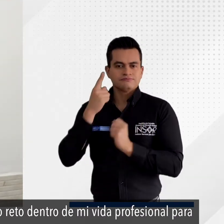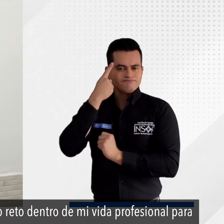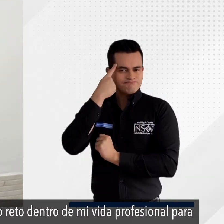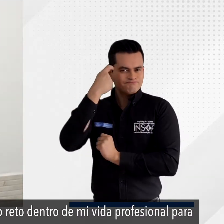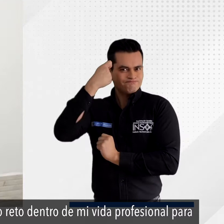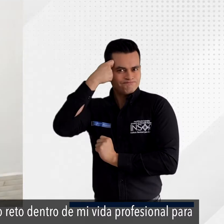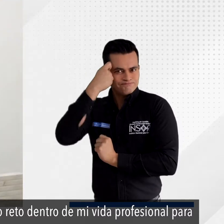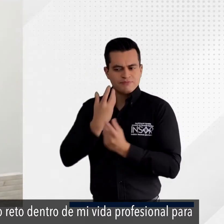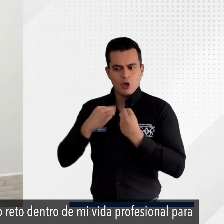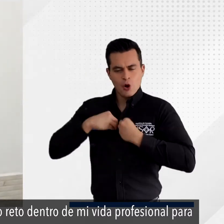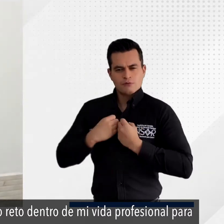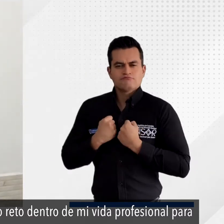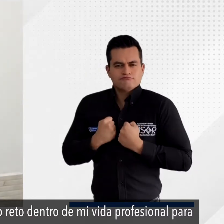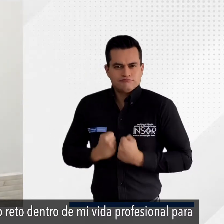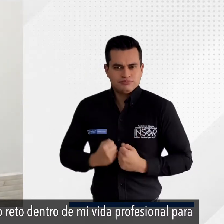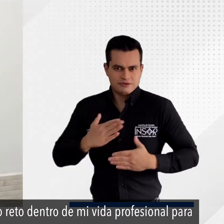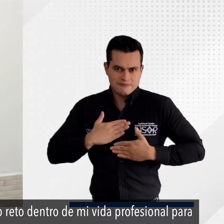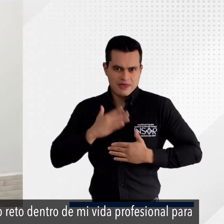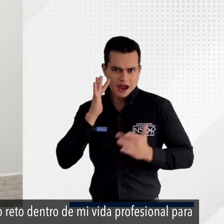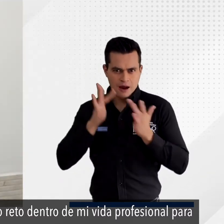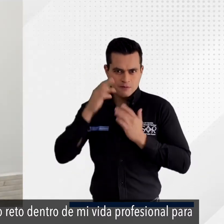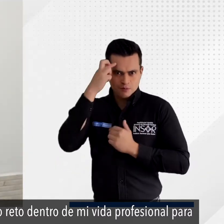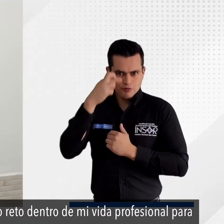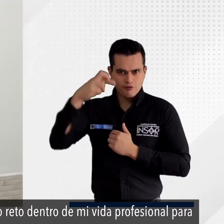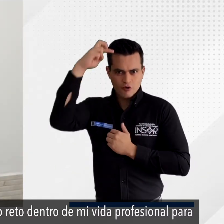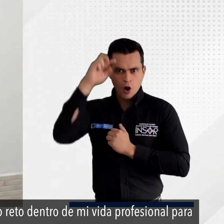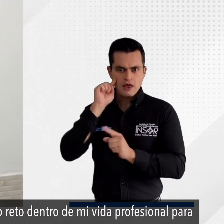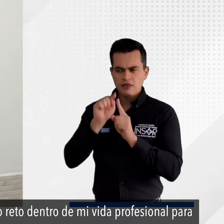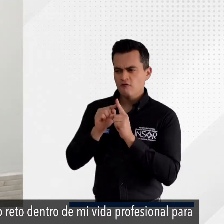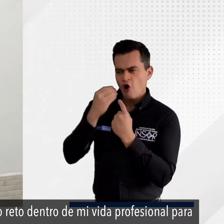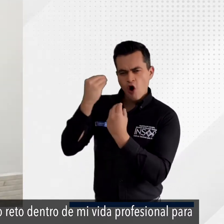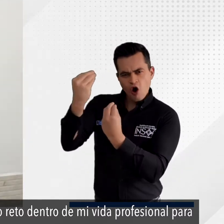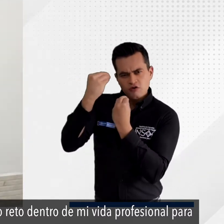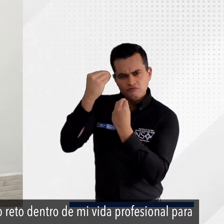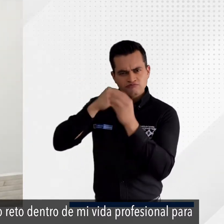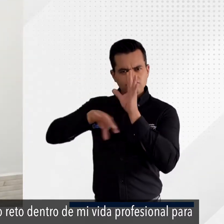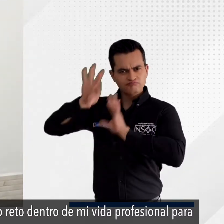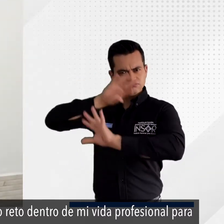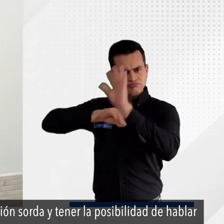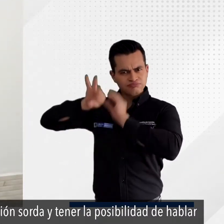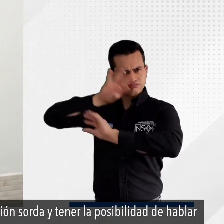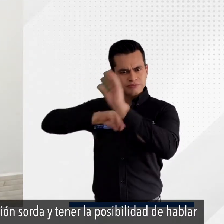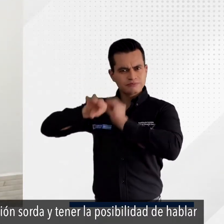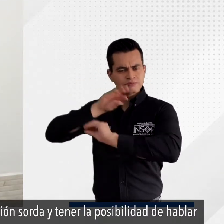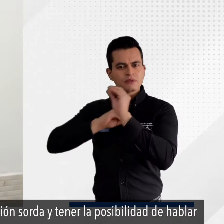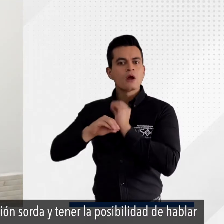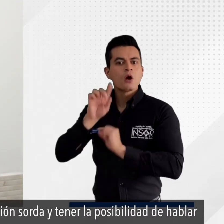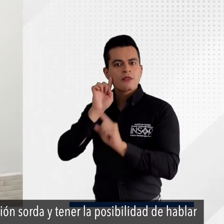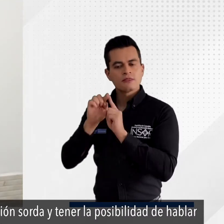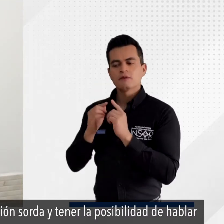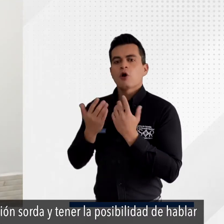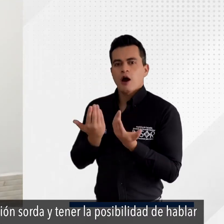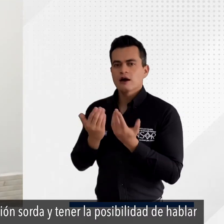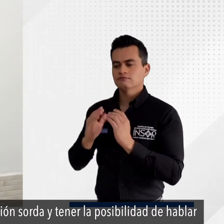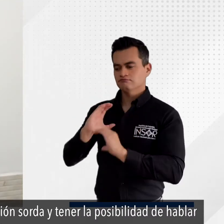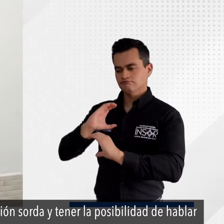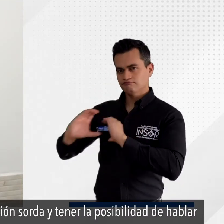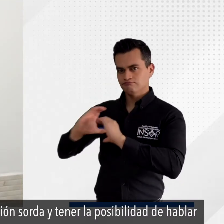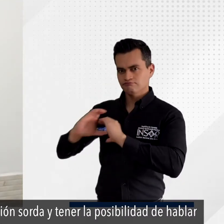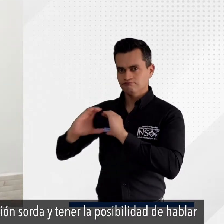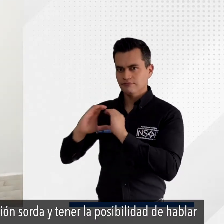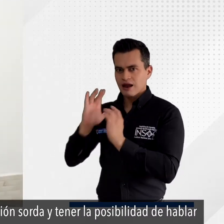maravilloso desafío o reto dentro de mi vida profesional para formarme y capacitarme para tener una